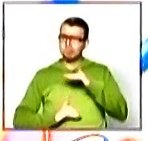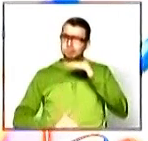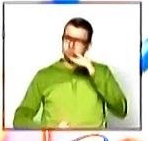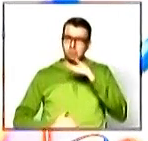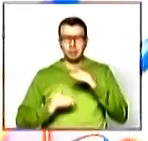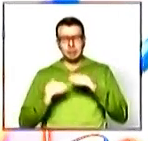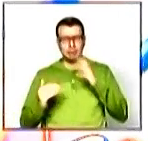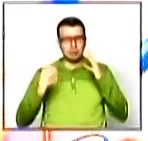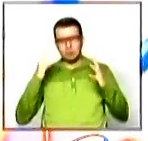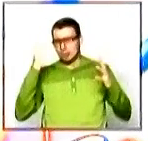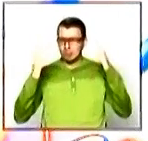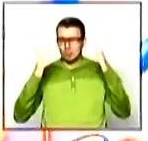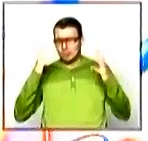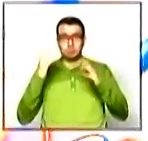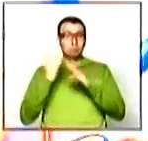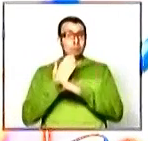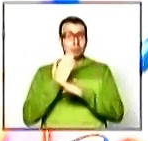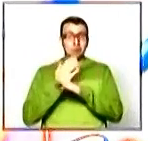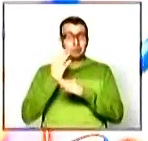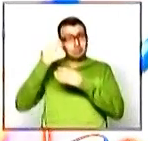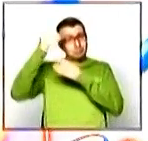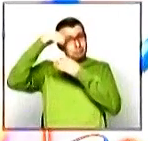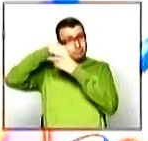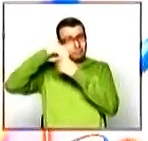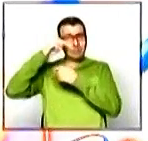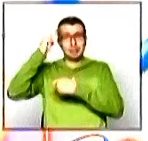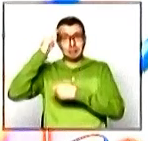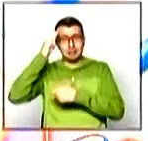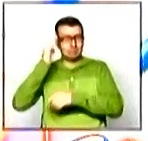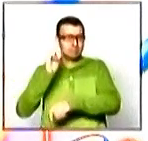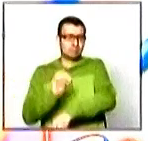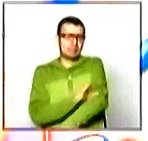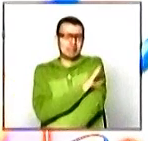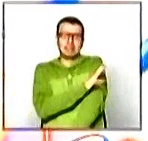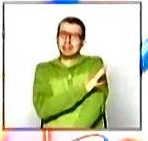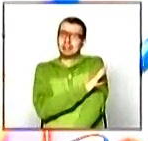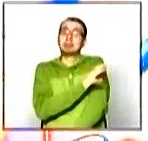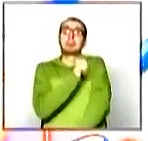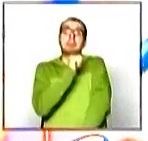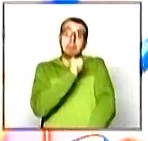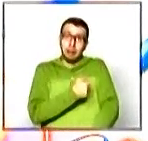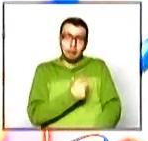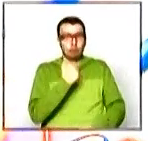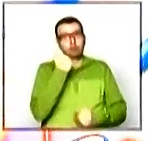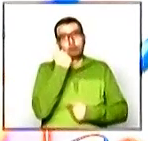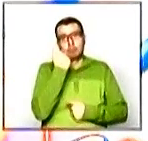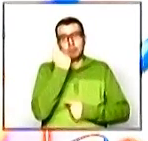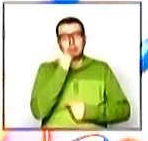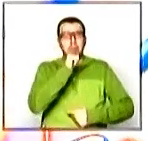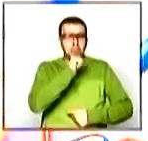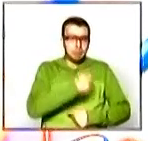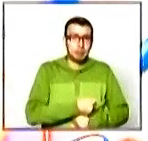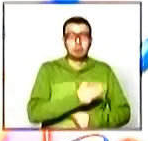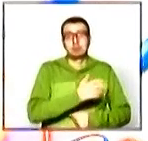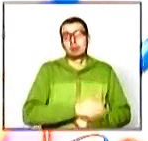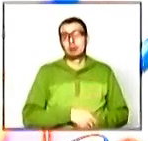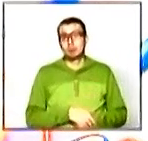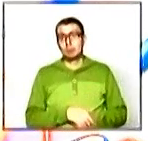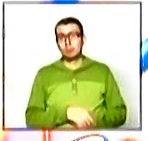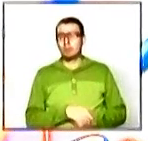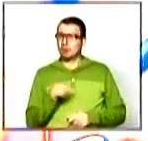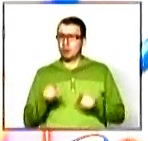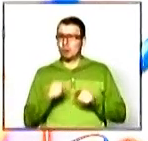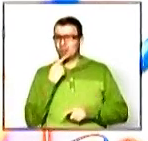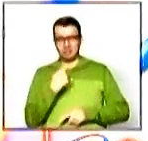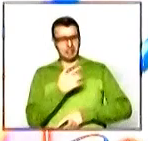alteraciones mentales desde lo emocional que nos complican más la enfermedad. Cuando hablamos de terapia reconectiva, muchas personas me dicen, bueno, y a